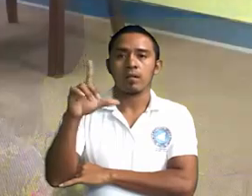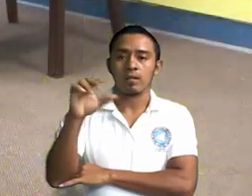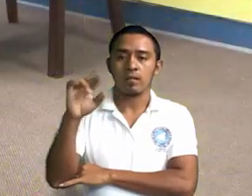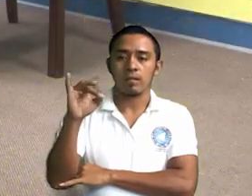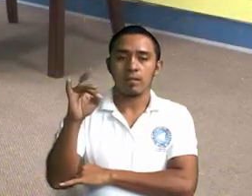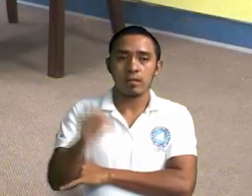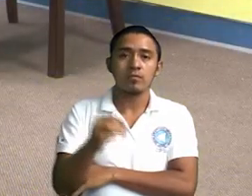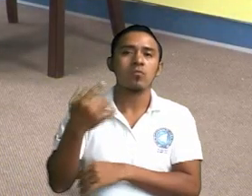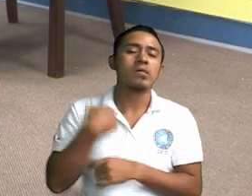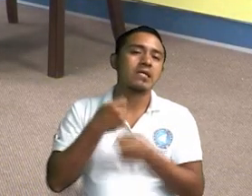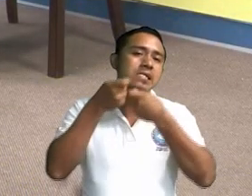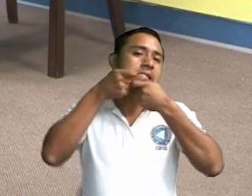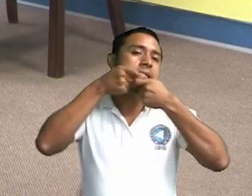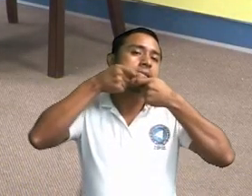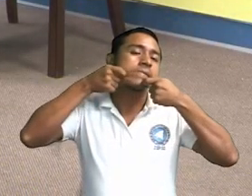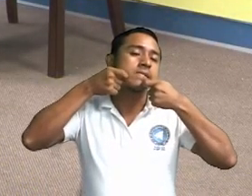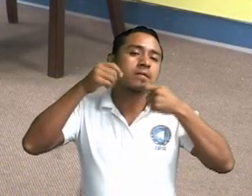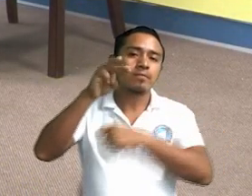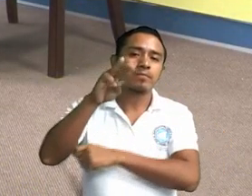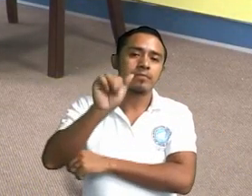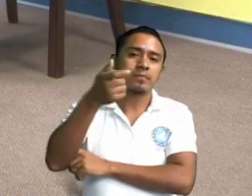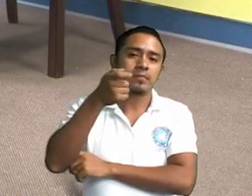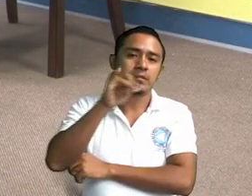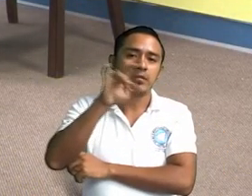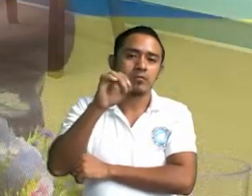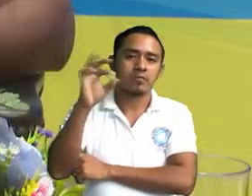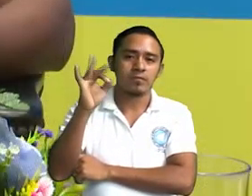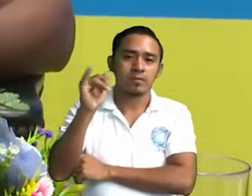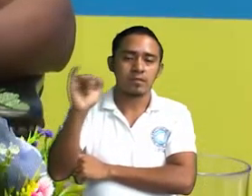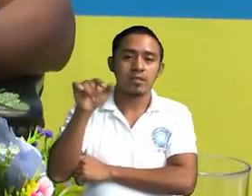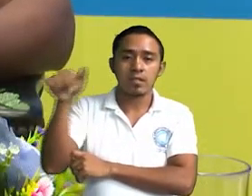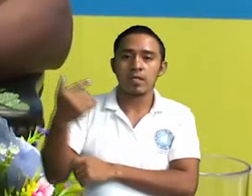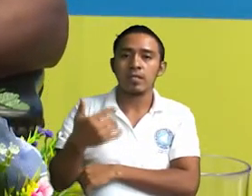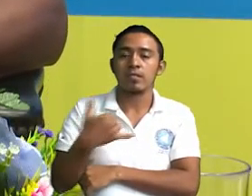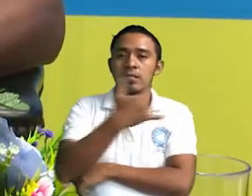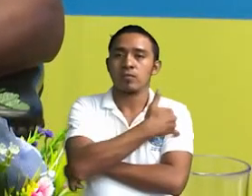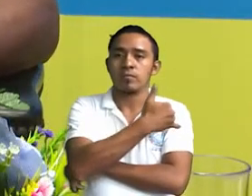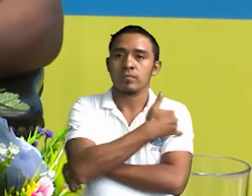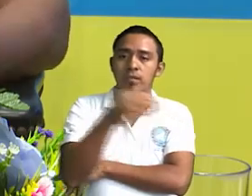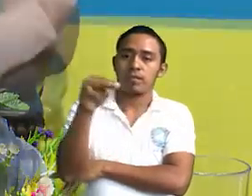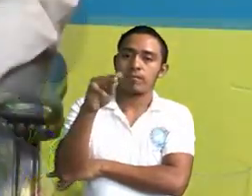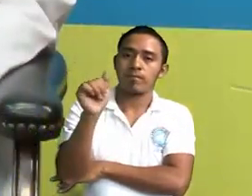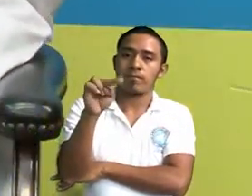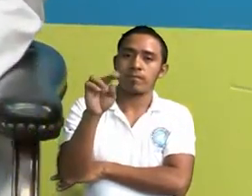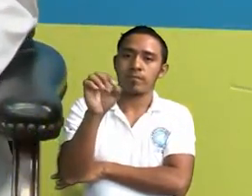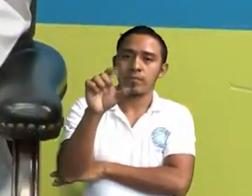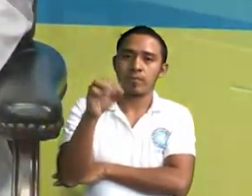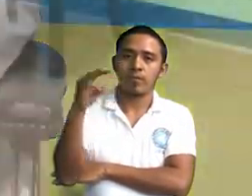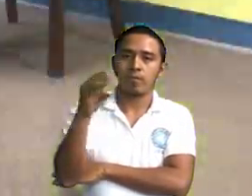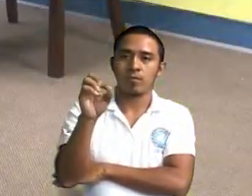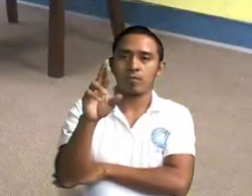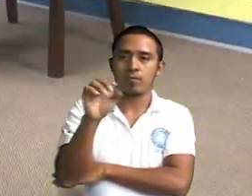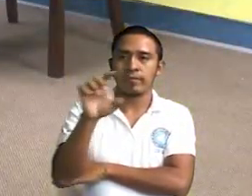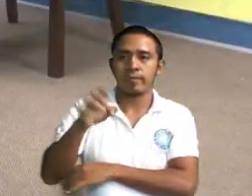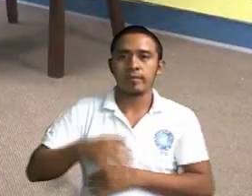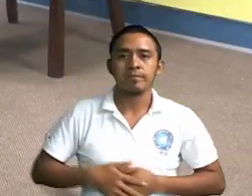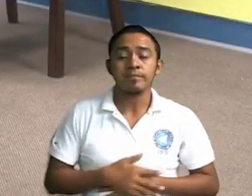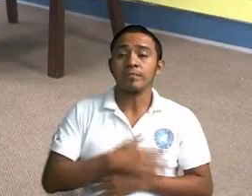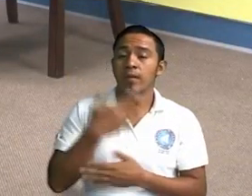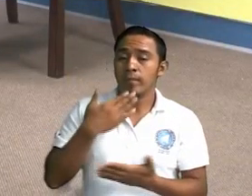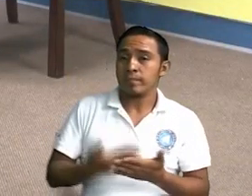maxilofacial del hospital de referencia nacional manolo morales bienvenida altura mucho gusto inclusión muchas gracias por la invitación